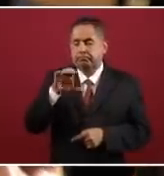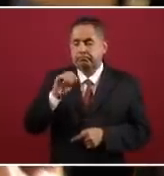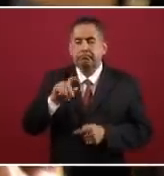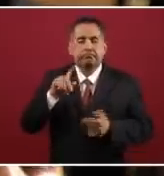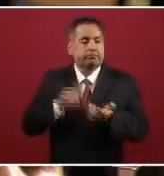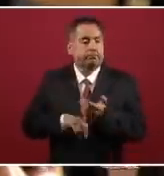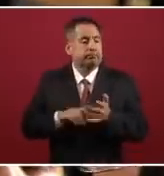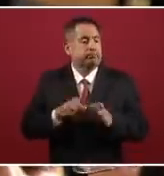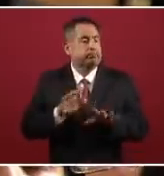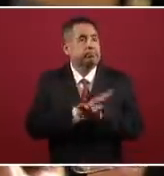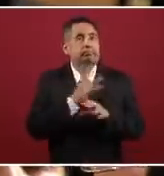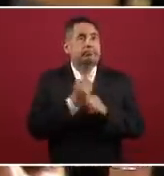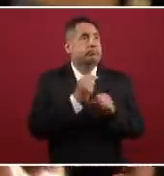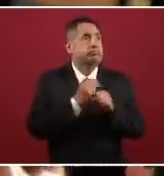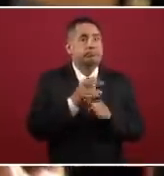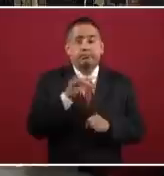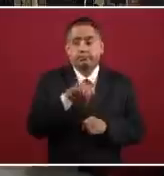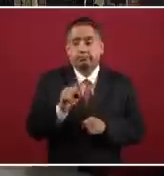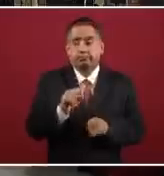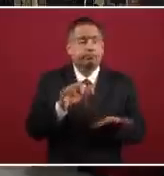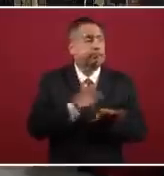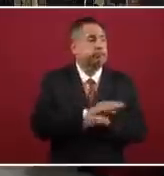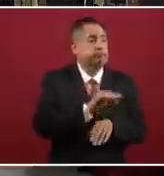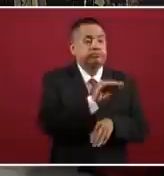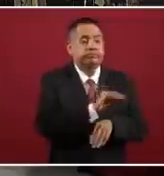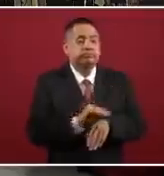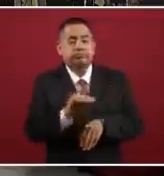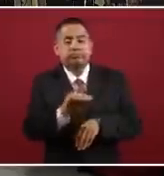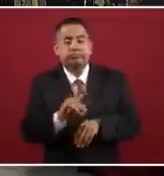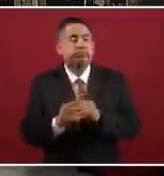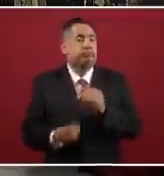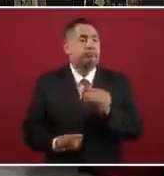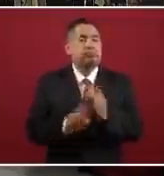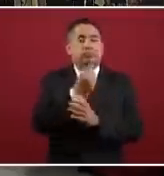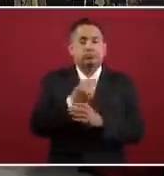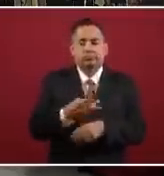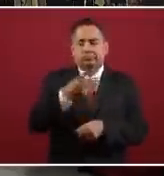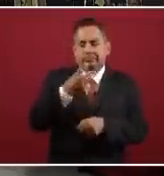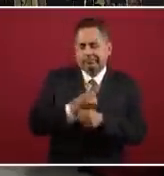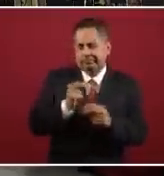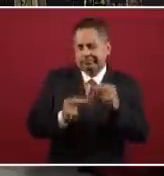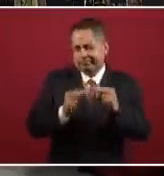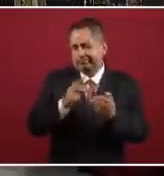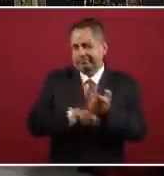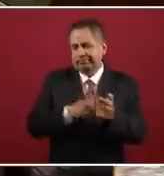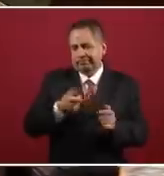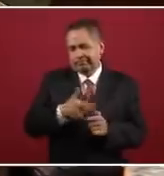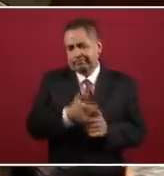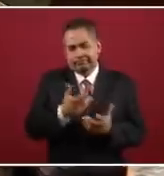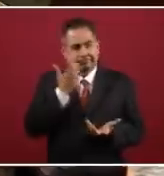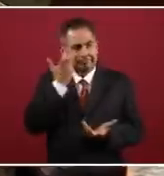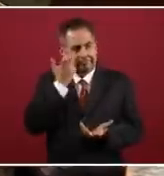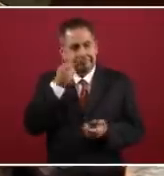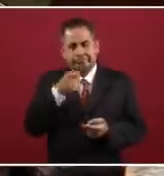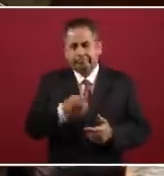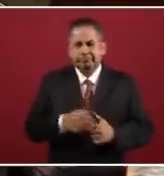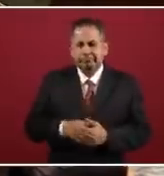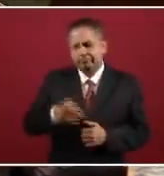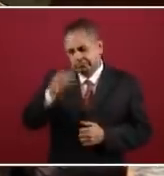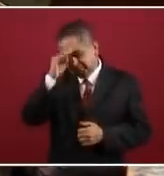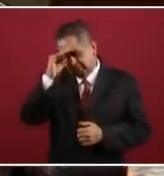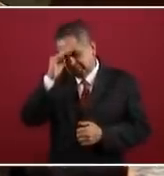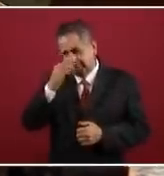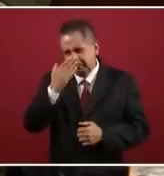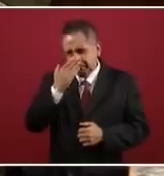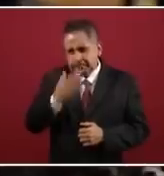es cambiar las instalaciones del IMSS de un hospital rural al nuevo hospital de tercer nivel, que así se pronosticó el edificio. ¿Usted considera